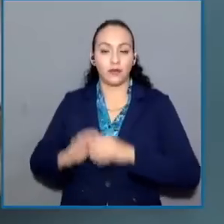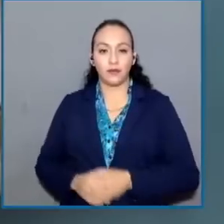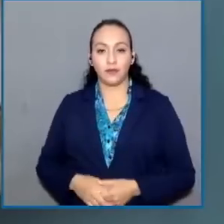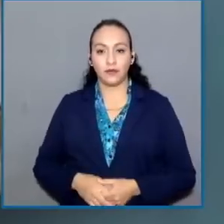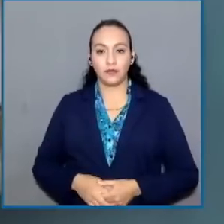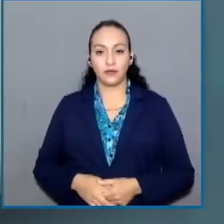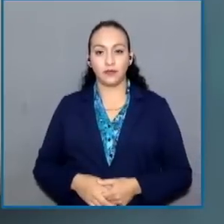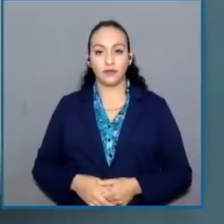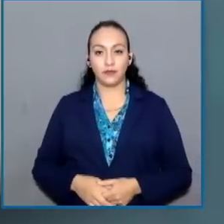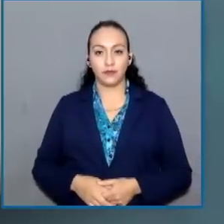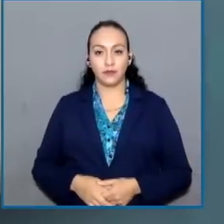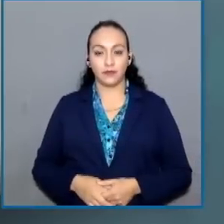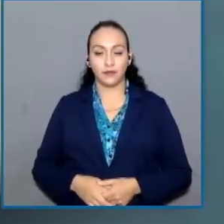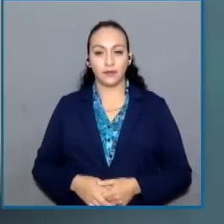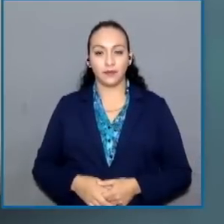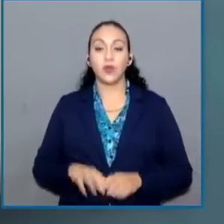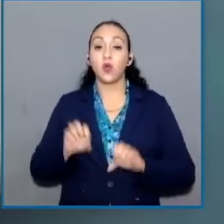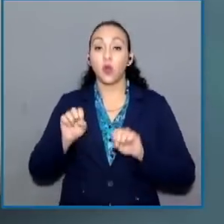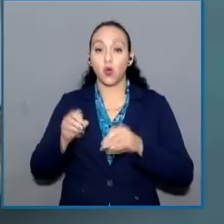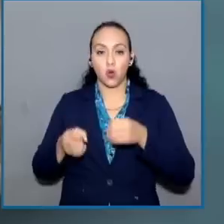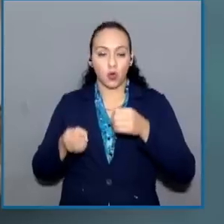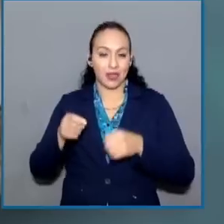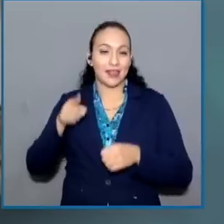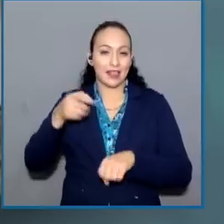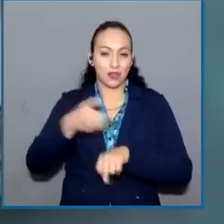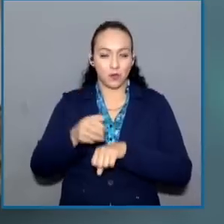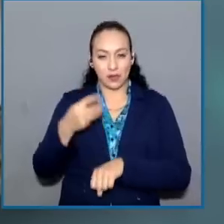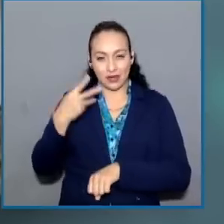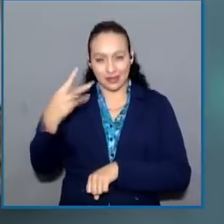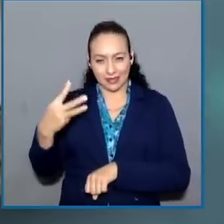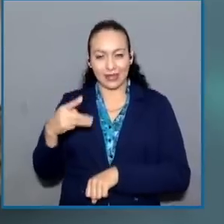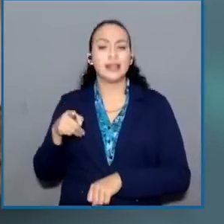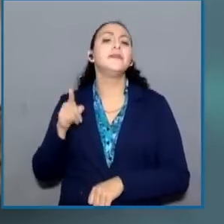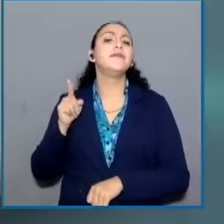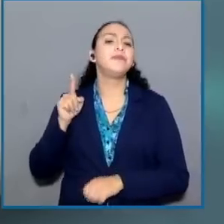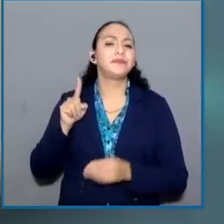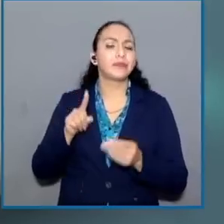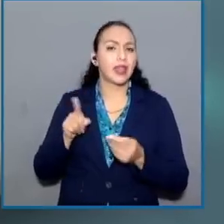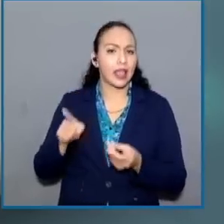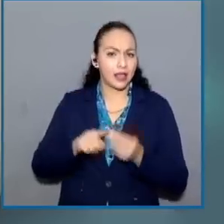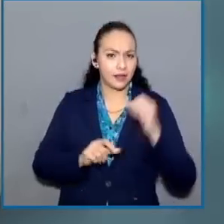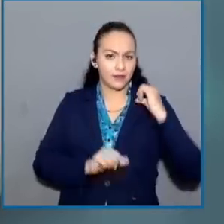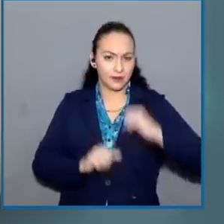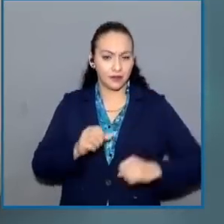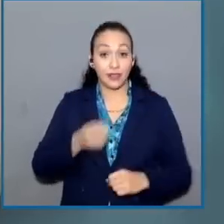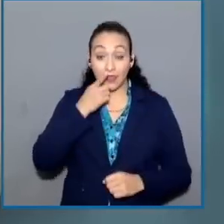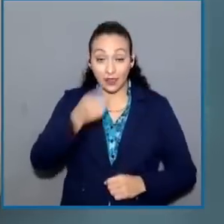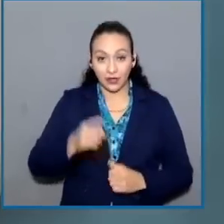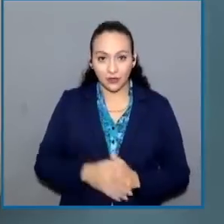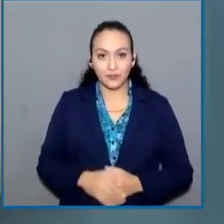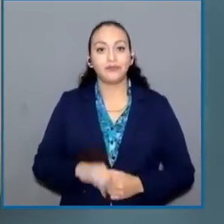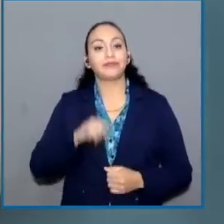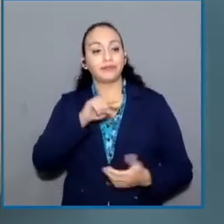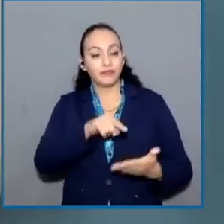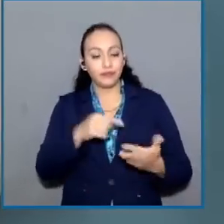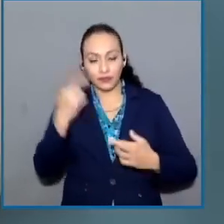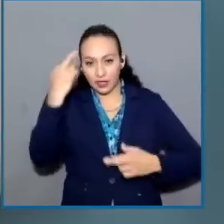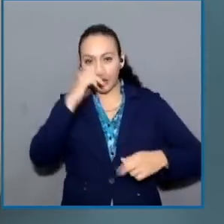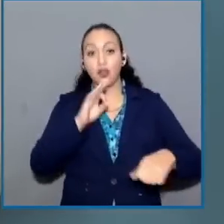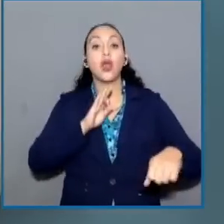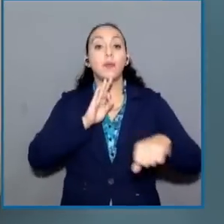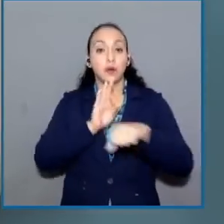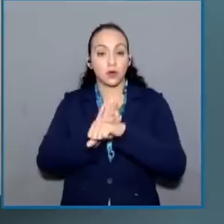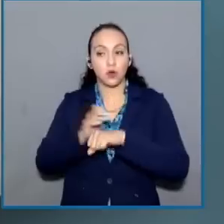El Juzgado Tercero de Distrito del Poder Judicial de la Federación otorgó la suspensión definitiva en el amparo que promovió la jueza